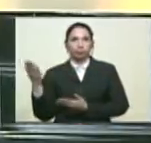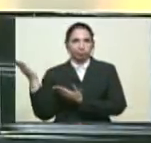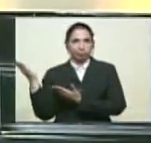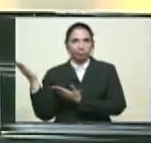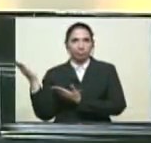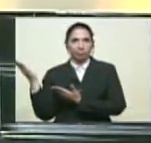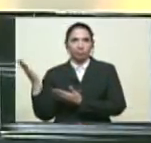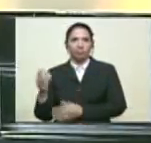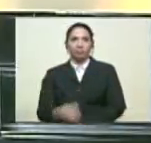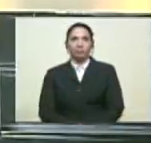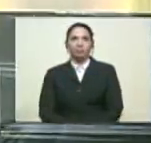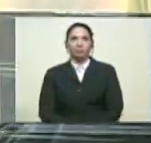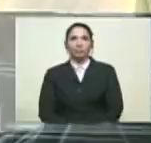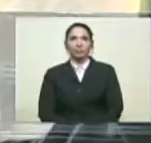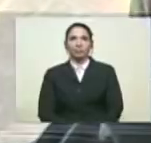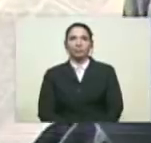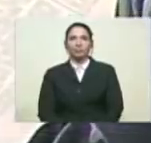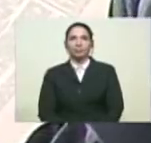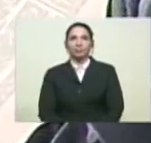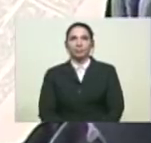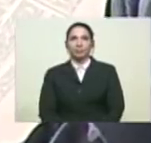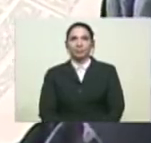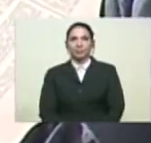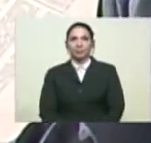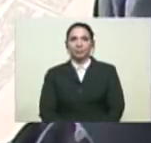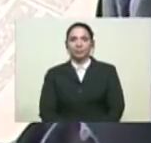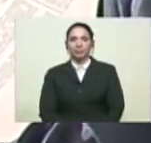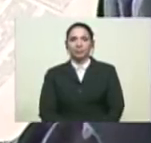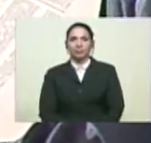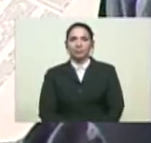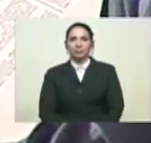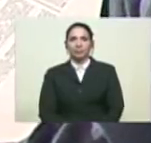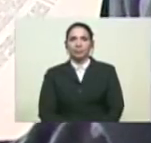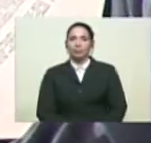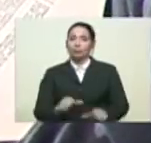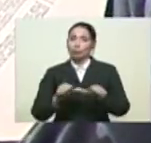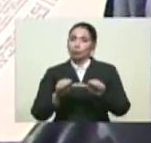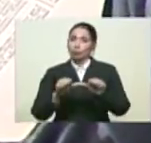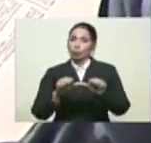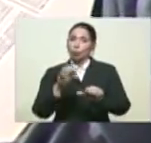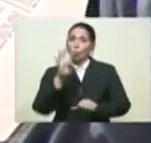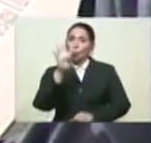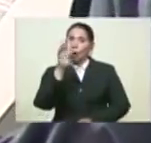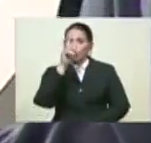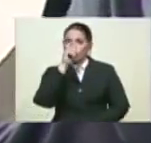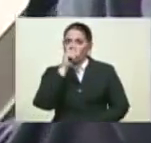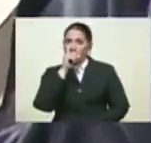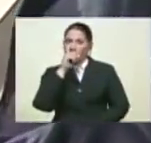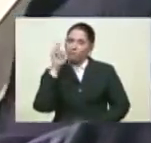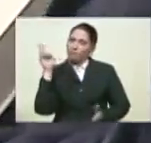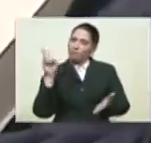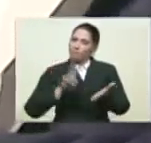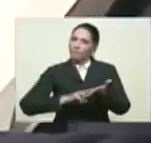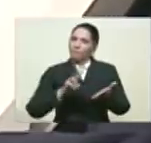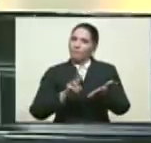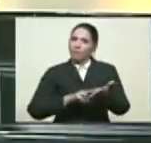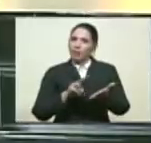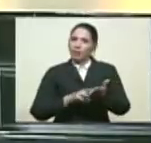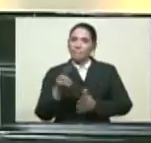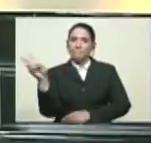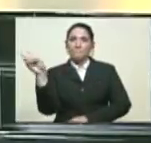Correo del Orinoco, aquí está, que durante 4 años estuvo llevando la verdad de Venezuela en medio